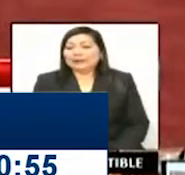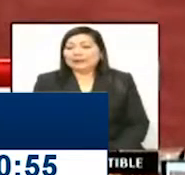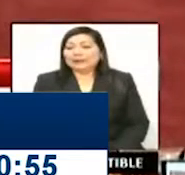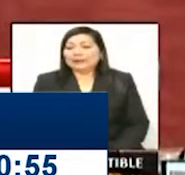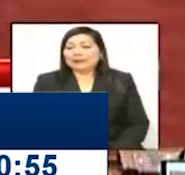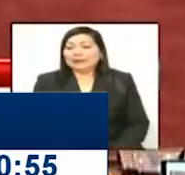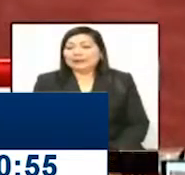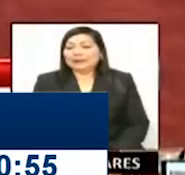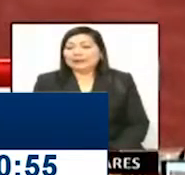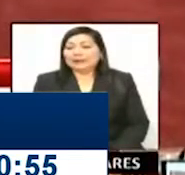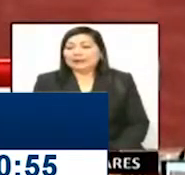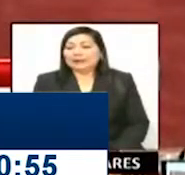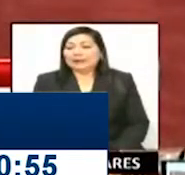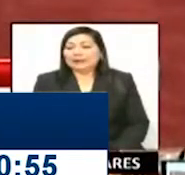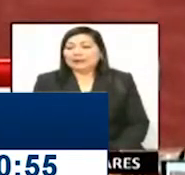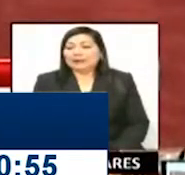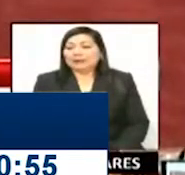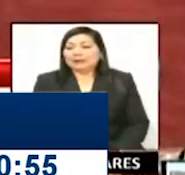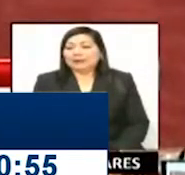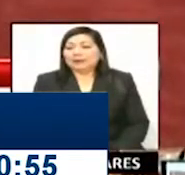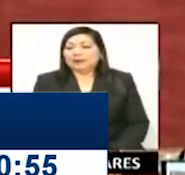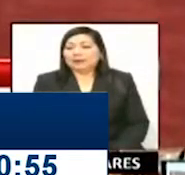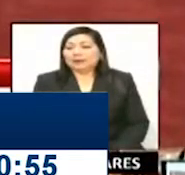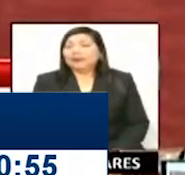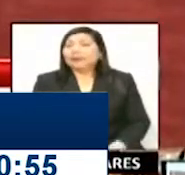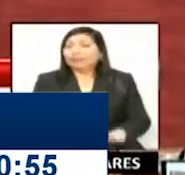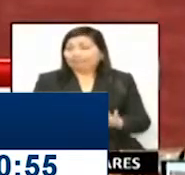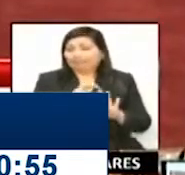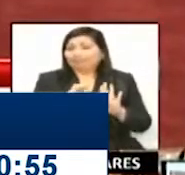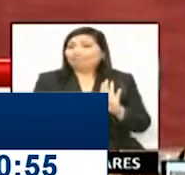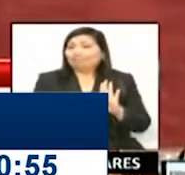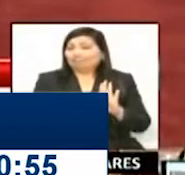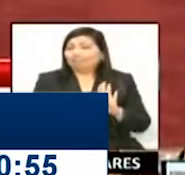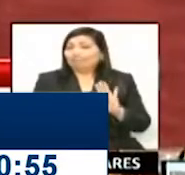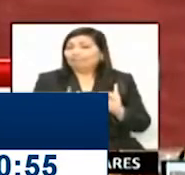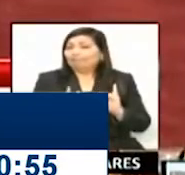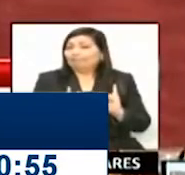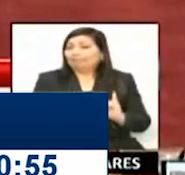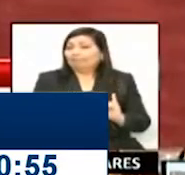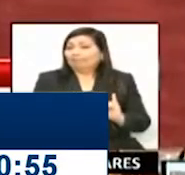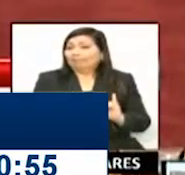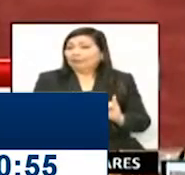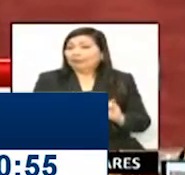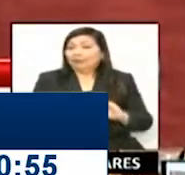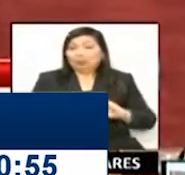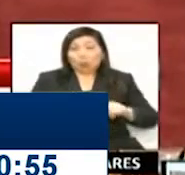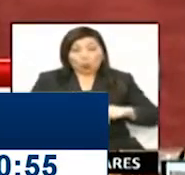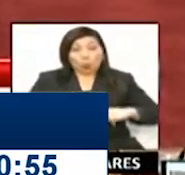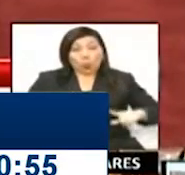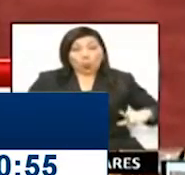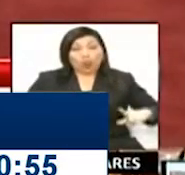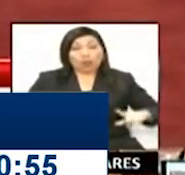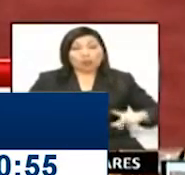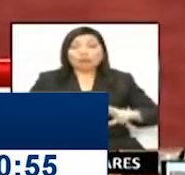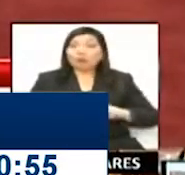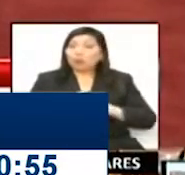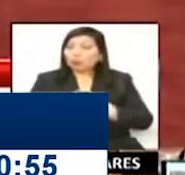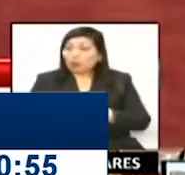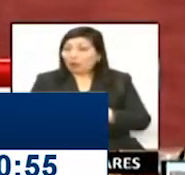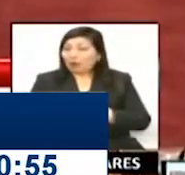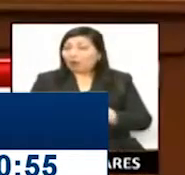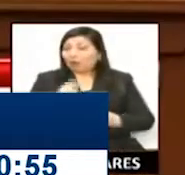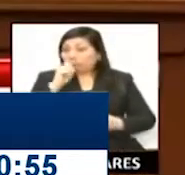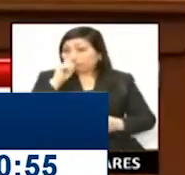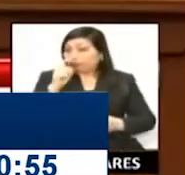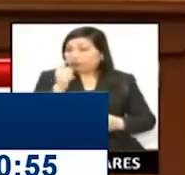explicación que realiza la parlamentaria Rosa Bartra. Nosotros vamos a regresar más adelante precisamente con los detalles de este segundo día,